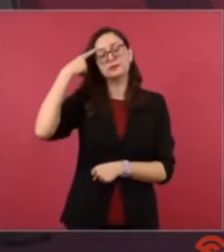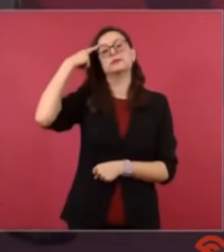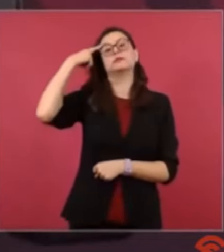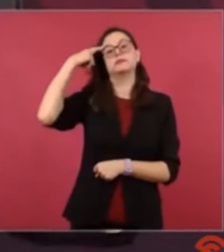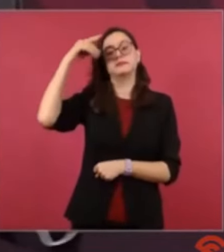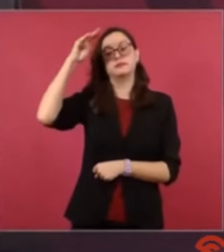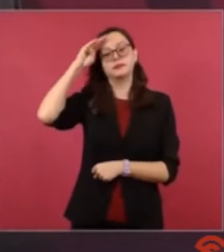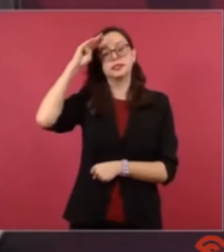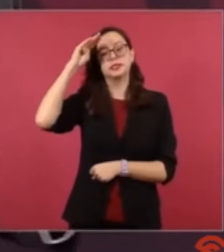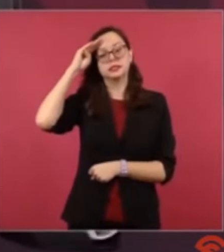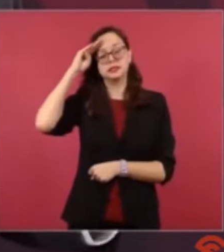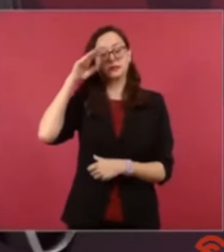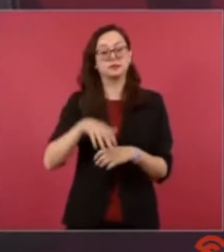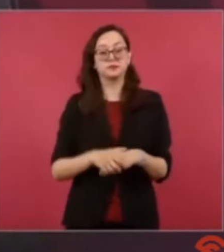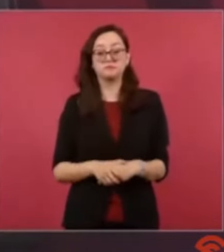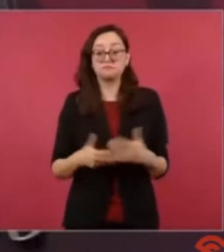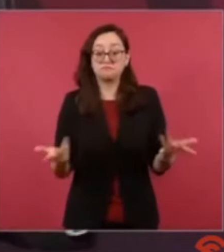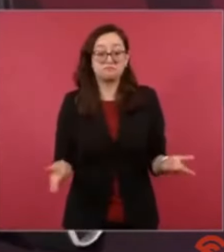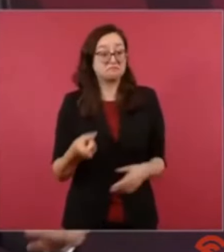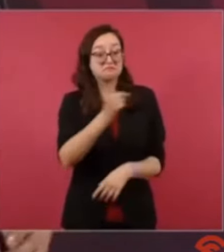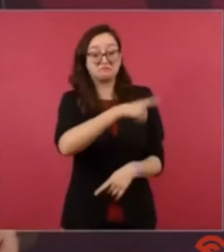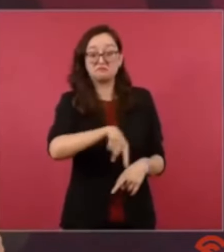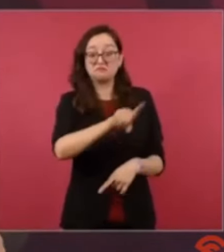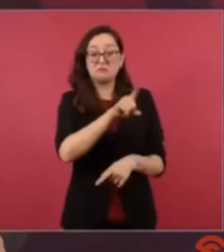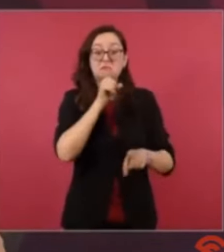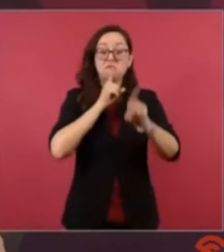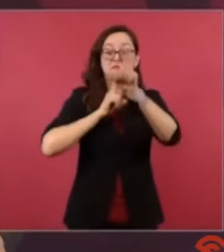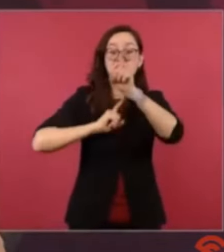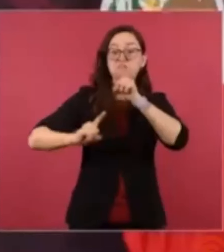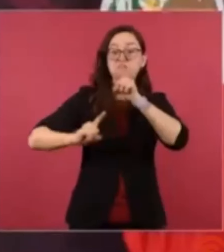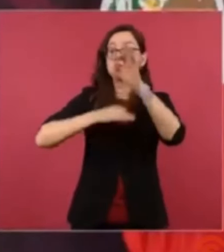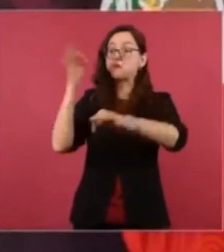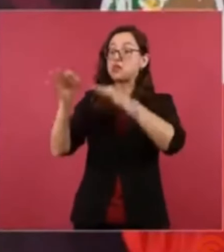se demostró que la guerra sucia